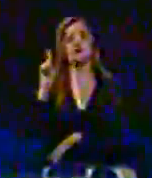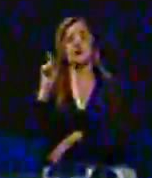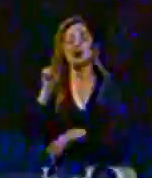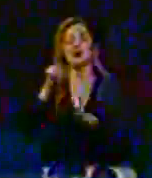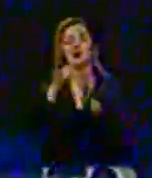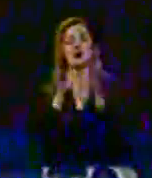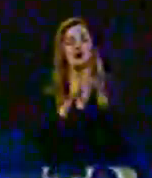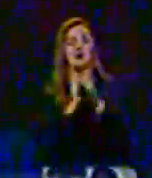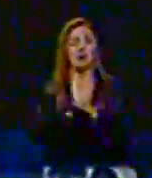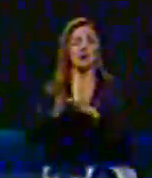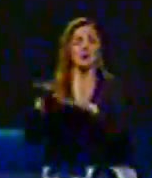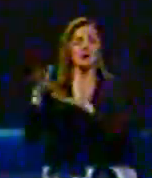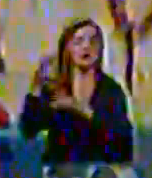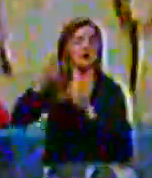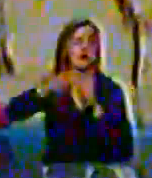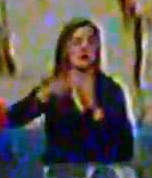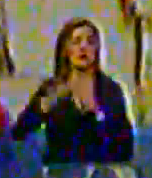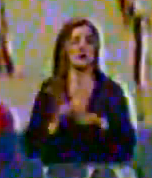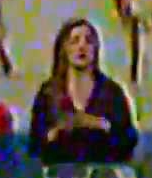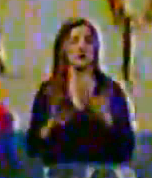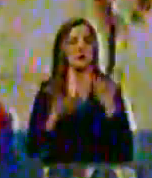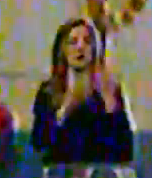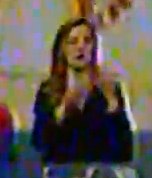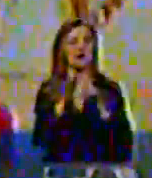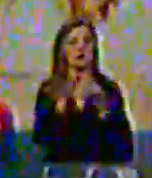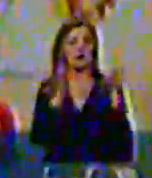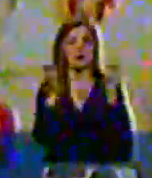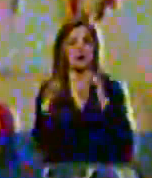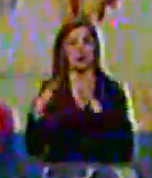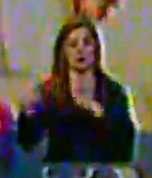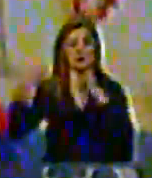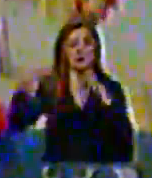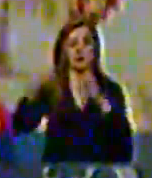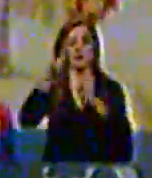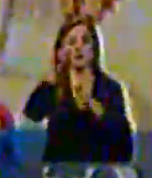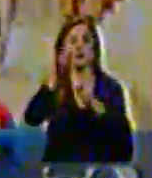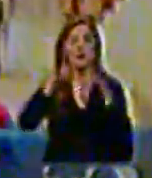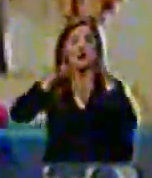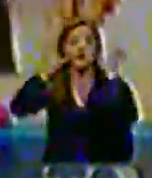parte de la lista de invitados. La ceremonia de cambio de poderes se realizará el 1 de diciembre.